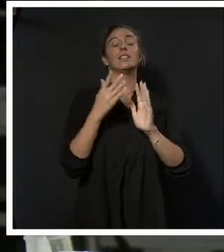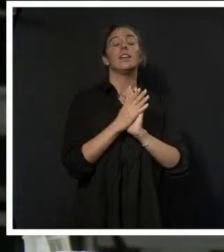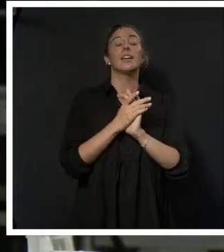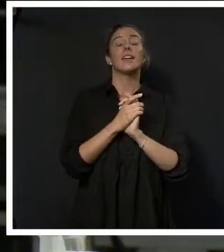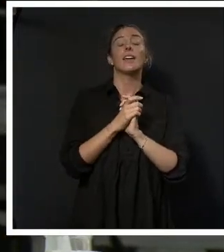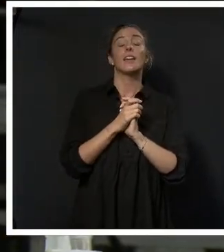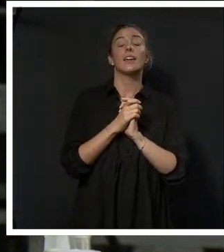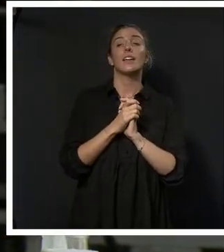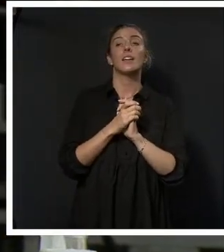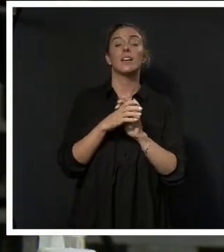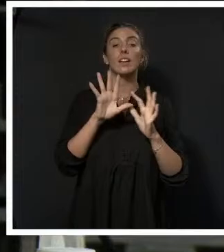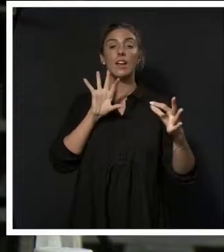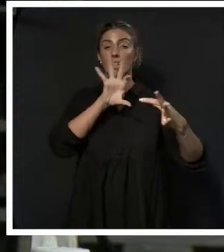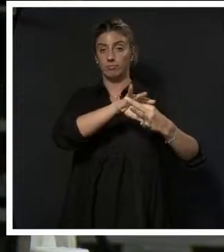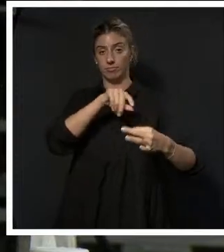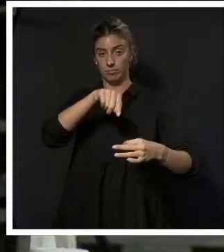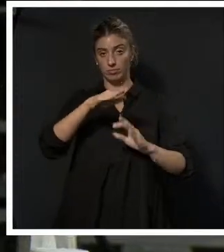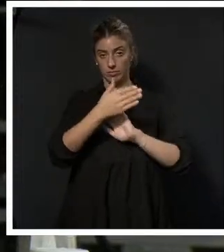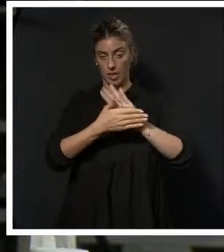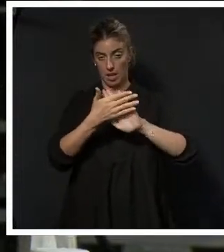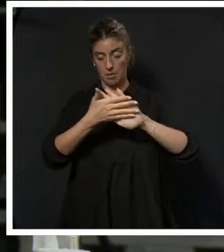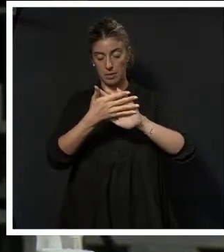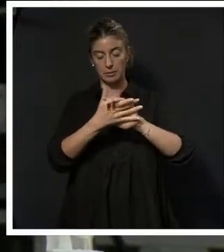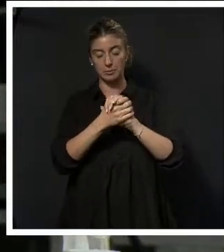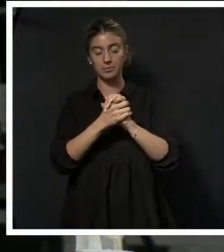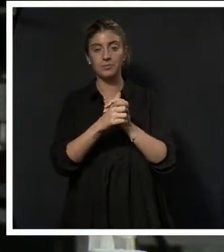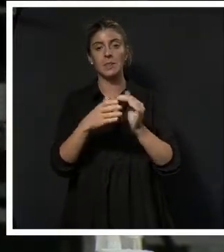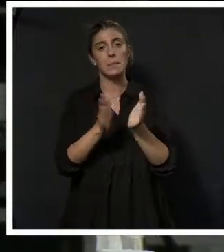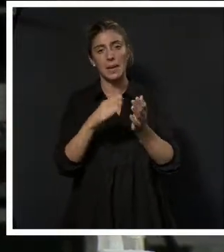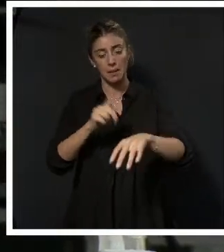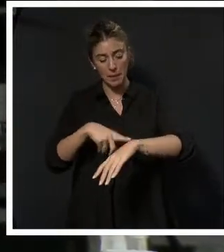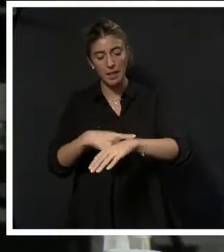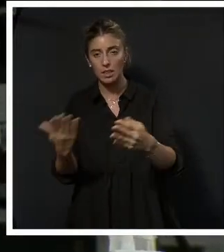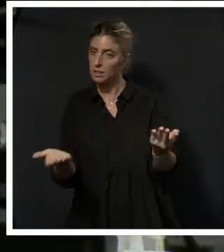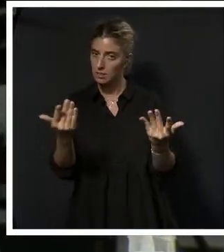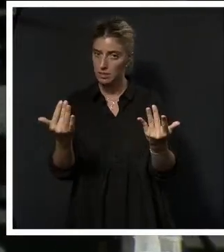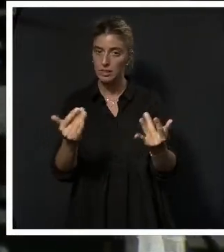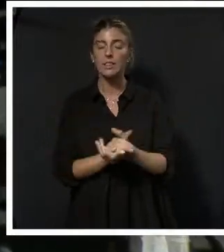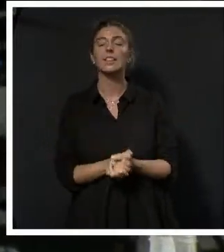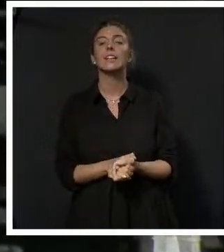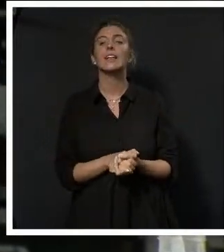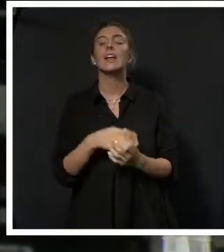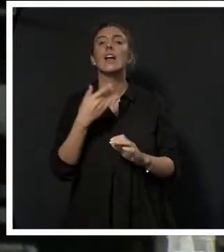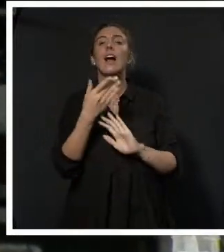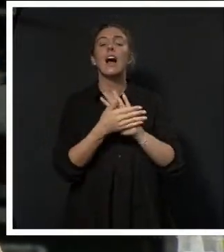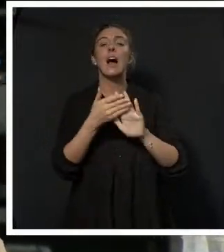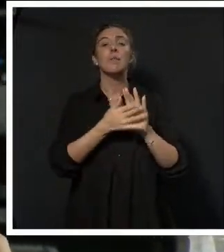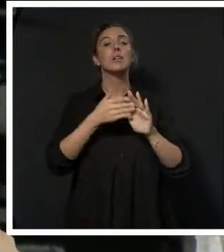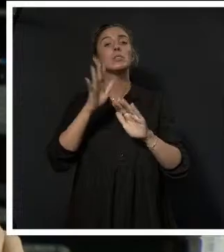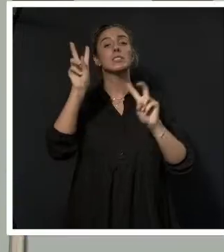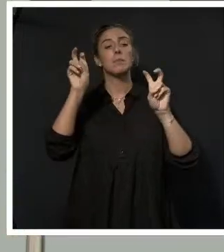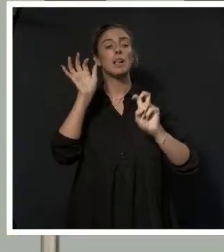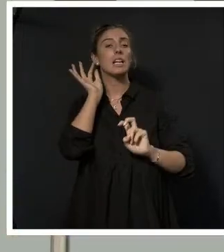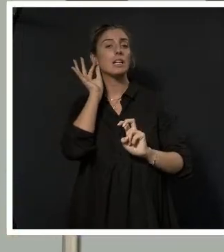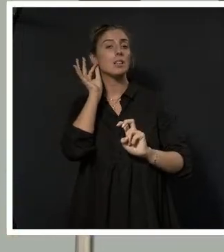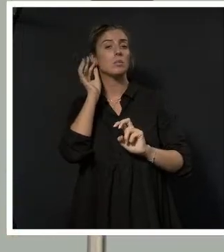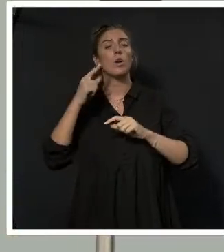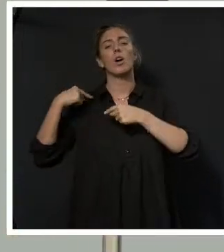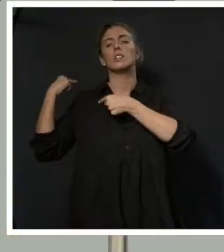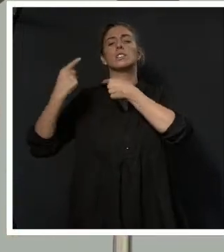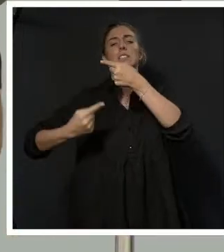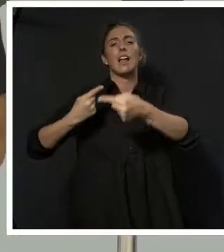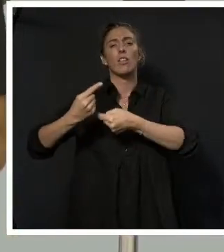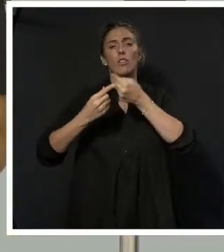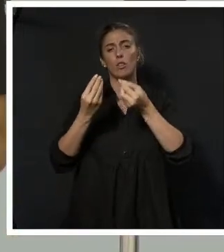a colación de esto que estamos que estás contando dos muelleres tradición